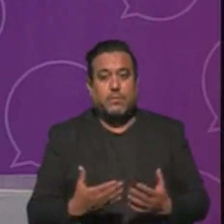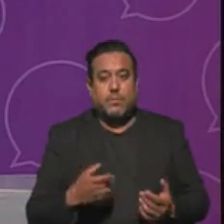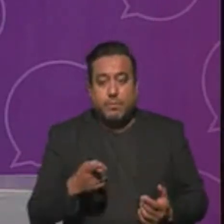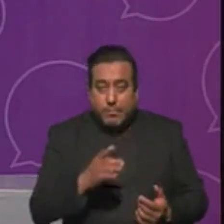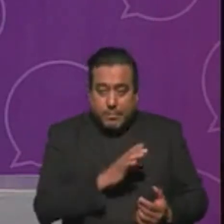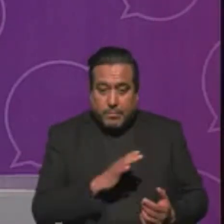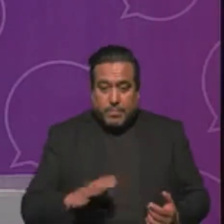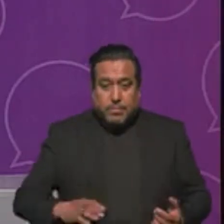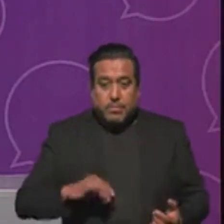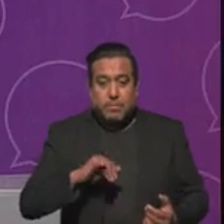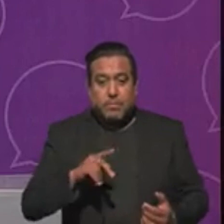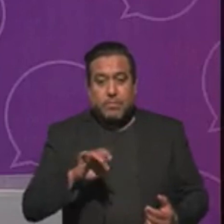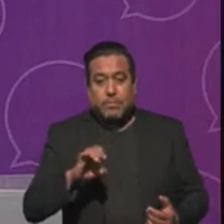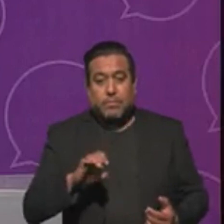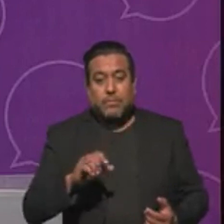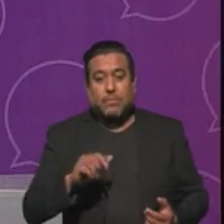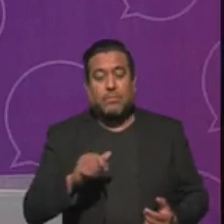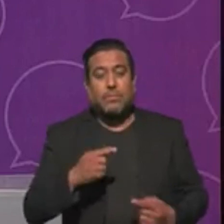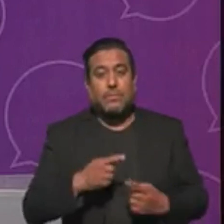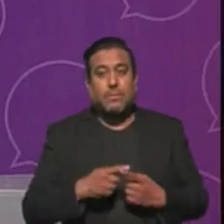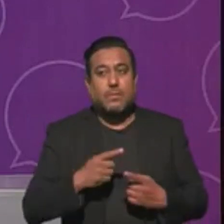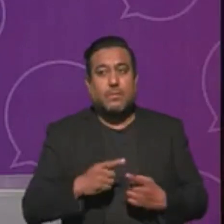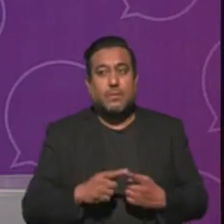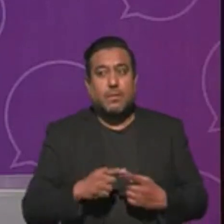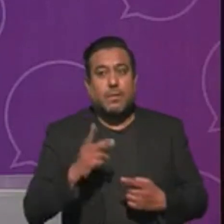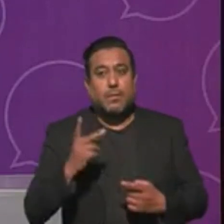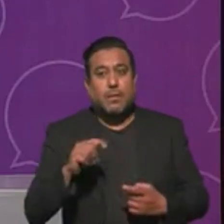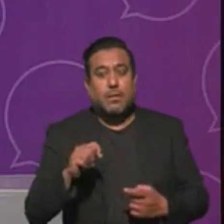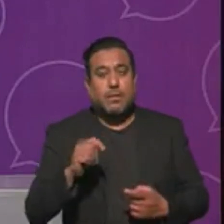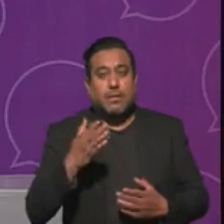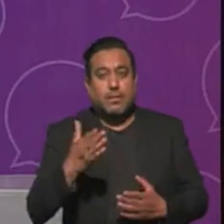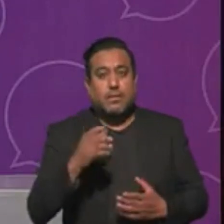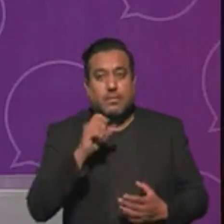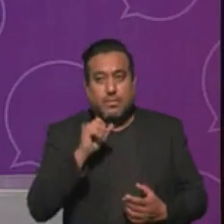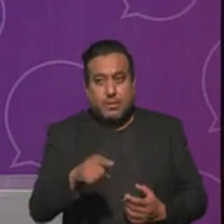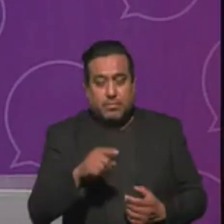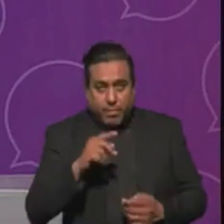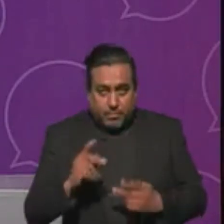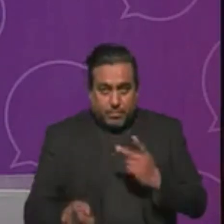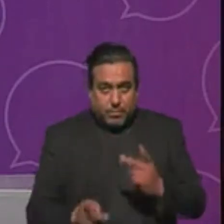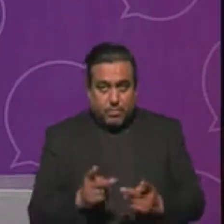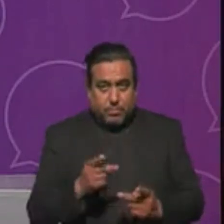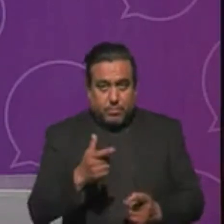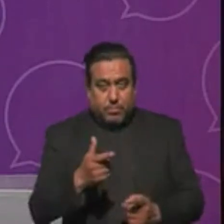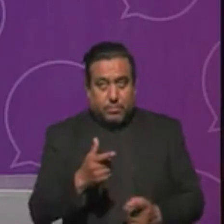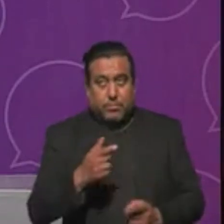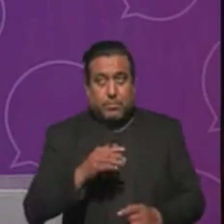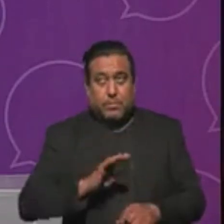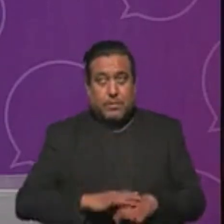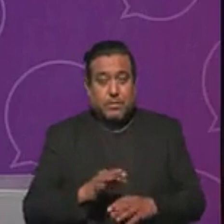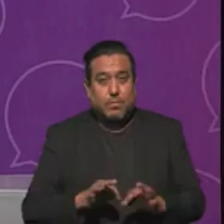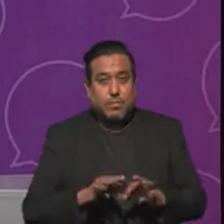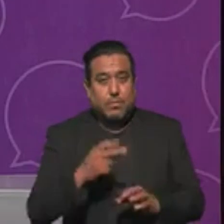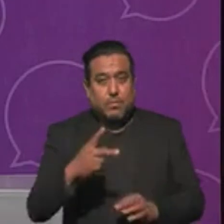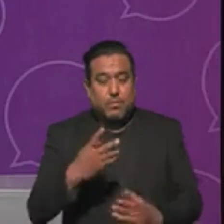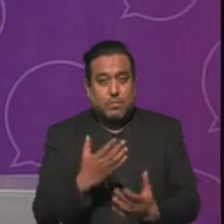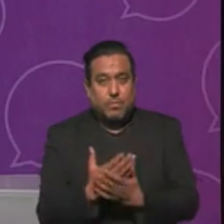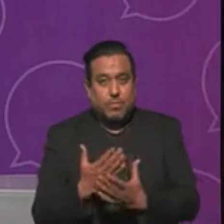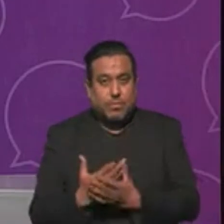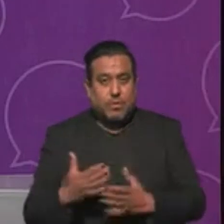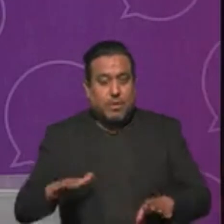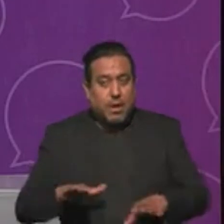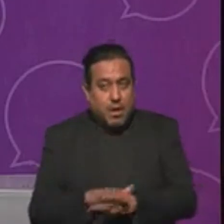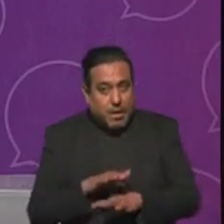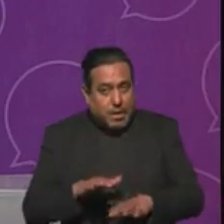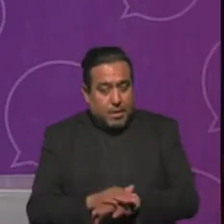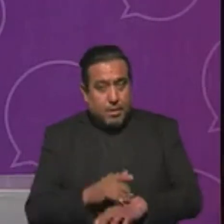el candidato Jorge Alberto Acuña Dávalos del partido del trabajo le voy a repetir La pregunta es de su relevancia que sus propuestas y cambios se